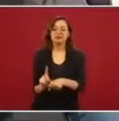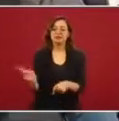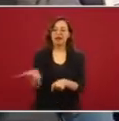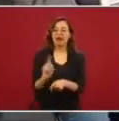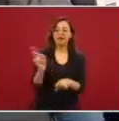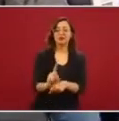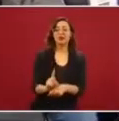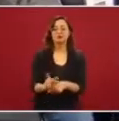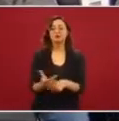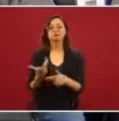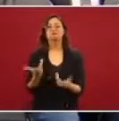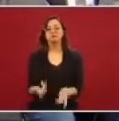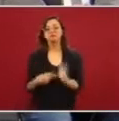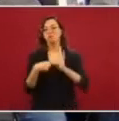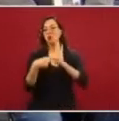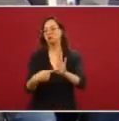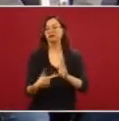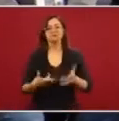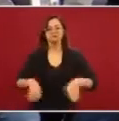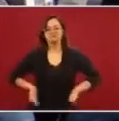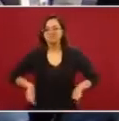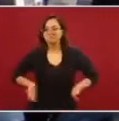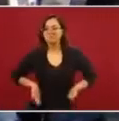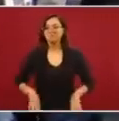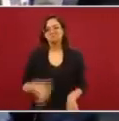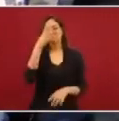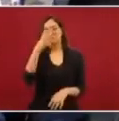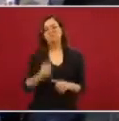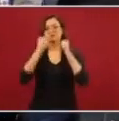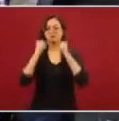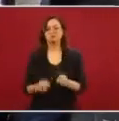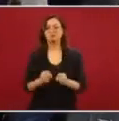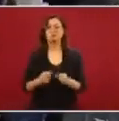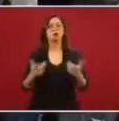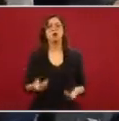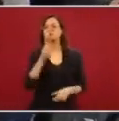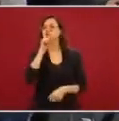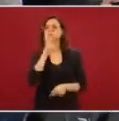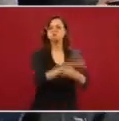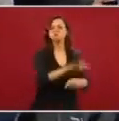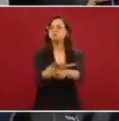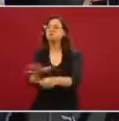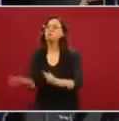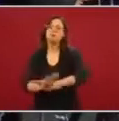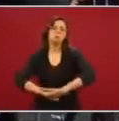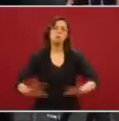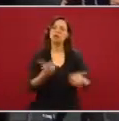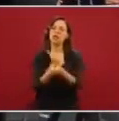ha enfatizado la convicción de él y de este gobierno de no censurar absolutamente ninguna opinión